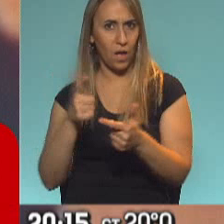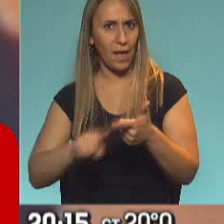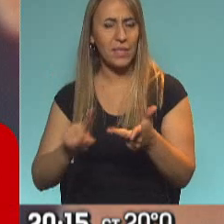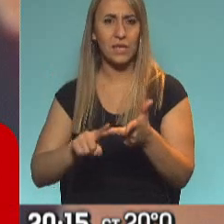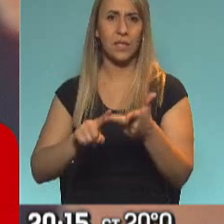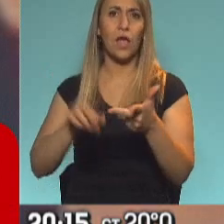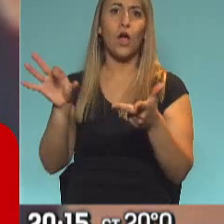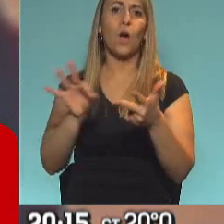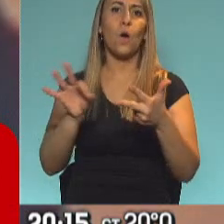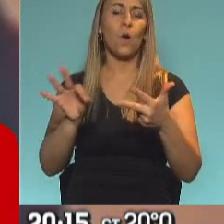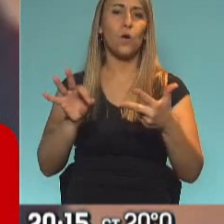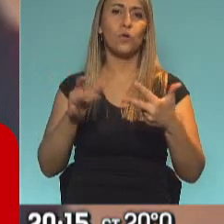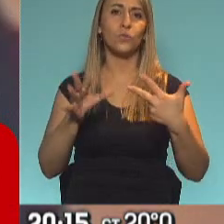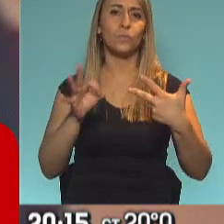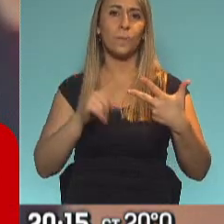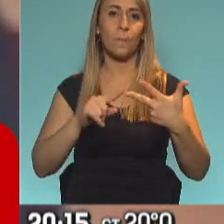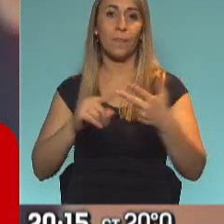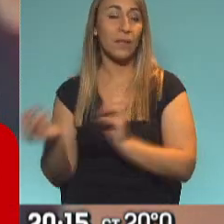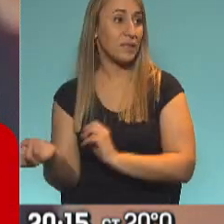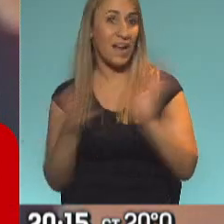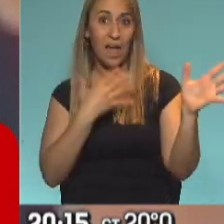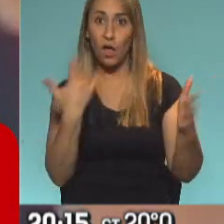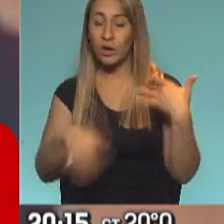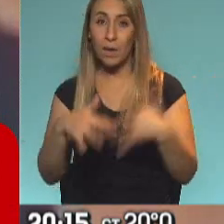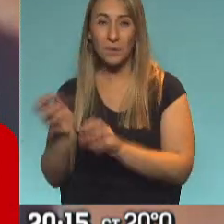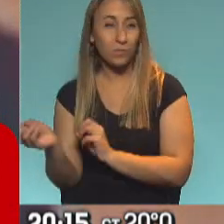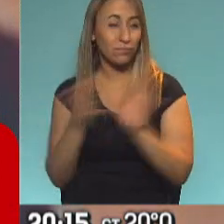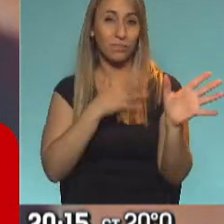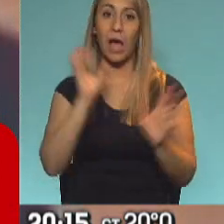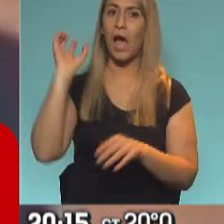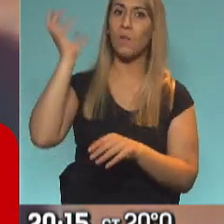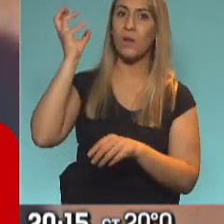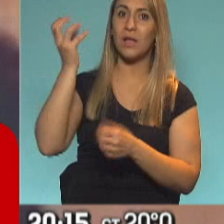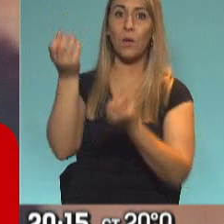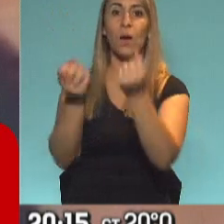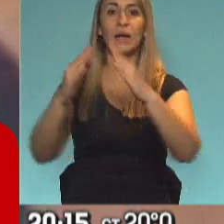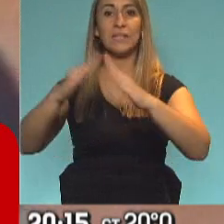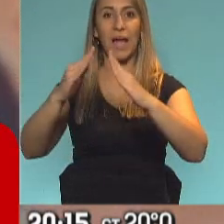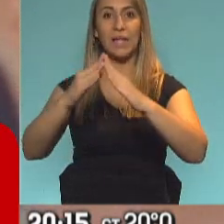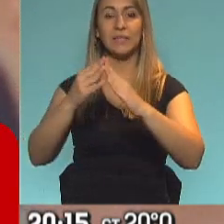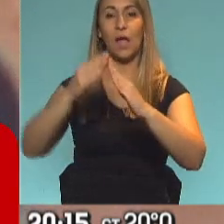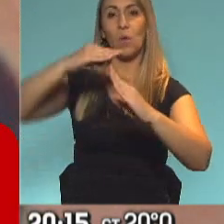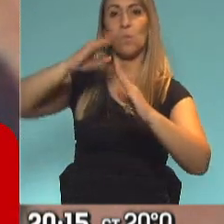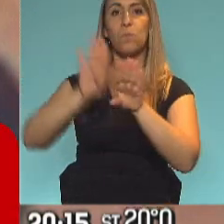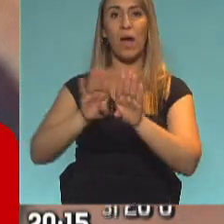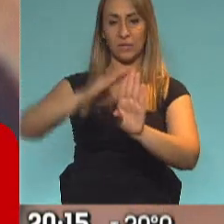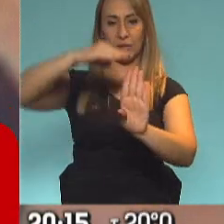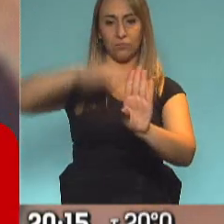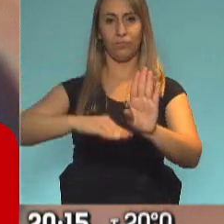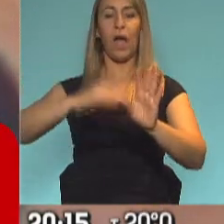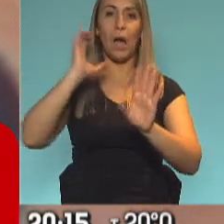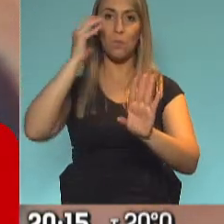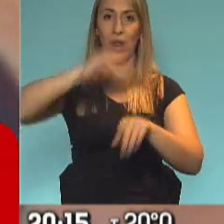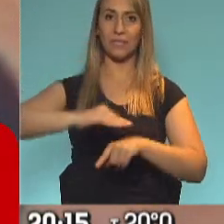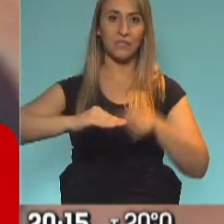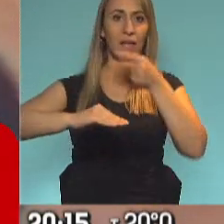una posibilidad de un traslado rápido, de una ambulancia en la puerta, porque eso es lo que la clínica Olivos